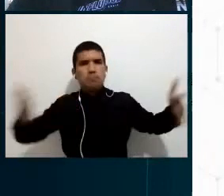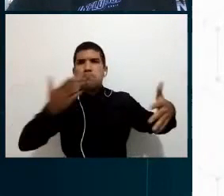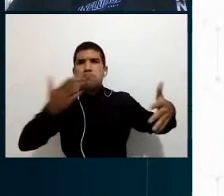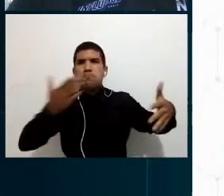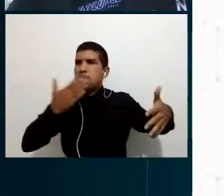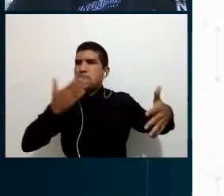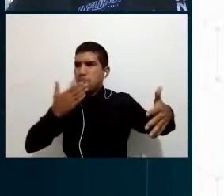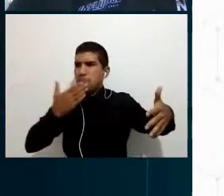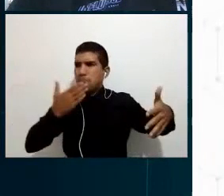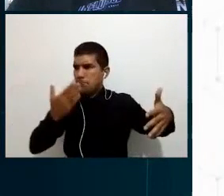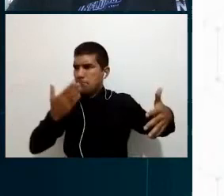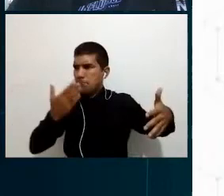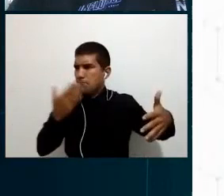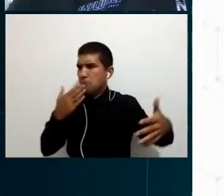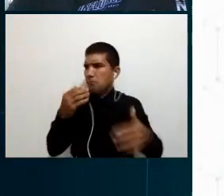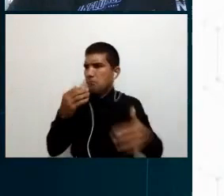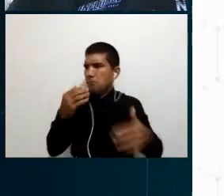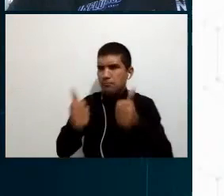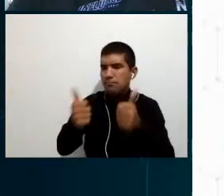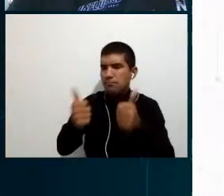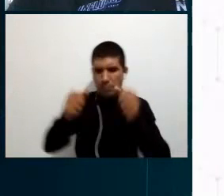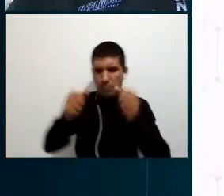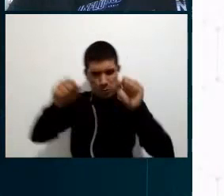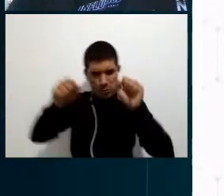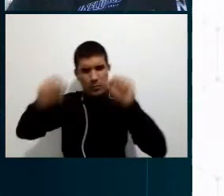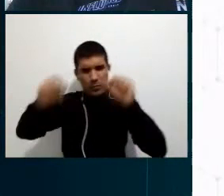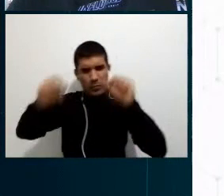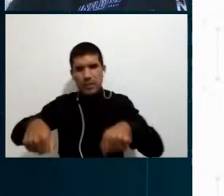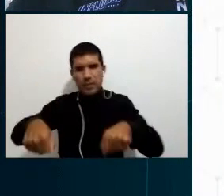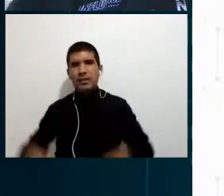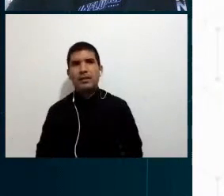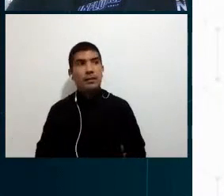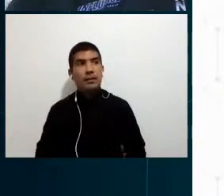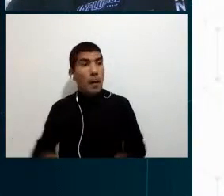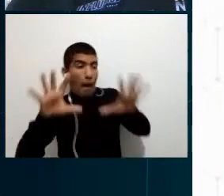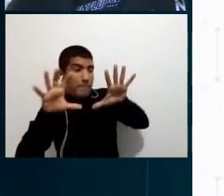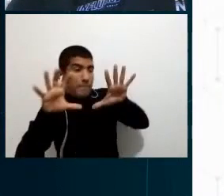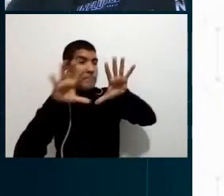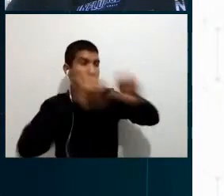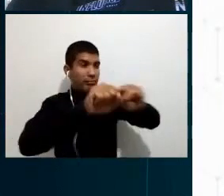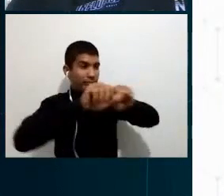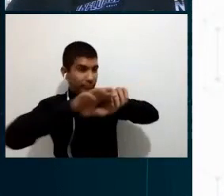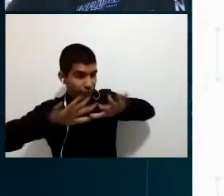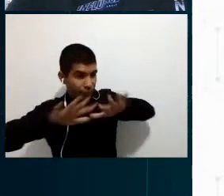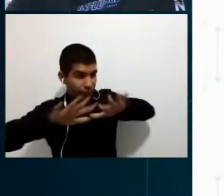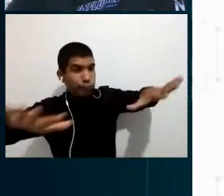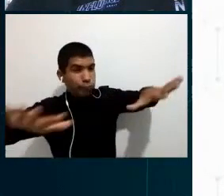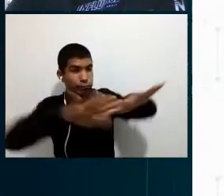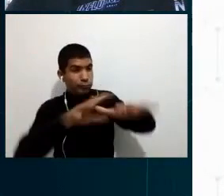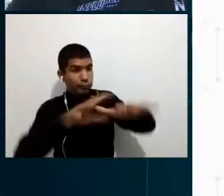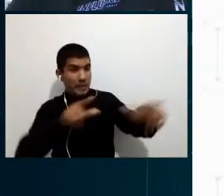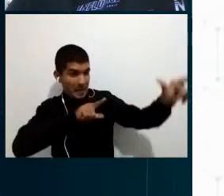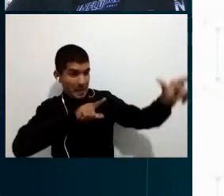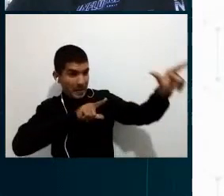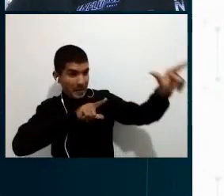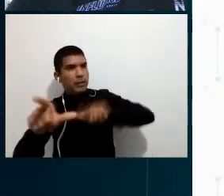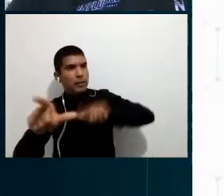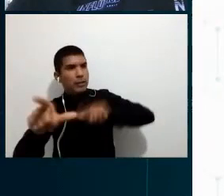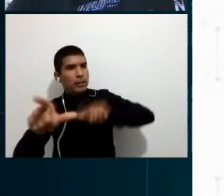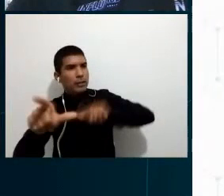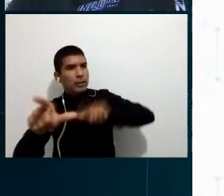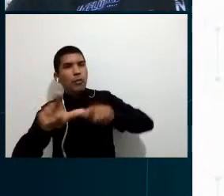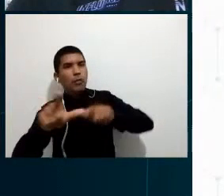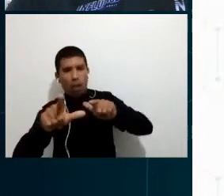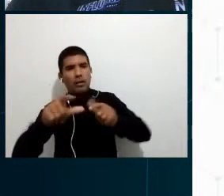simplemente con un módulo ya tenemos una bahía de lo que tenemos acá. Acá en este salón tendríamos toda una